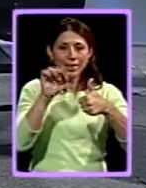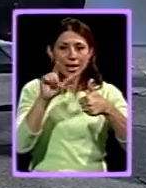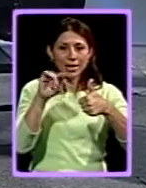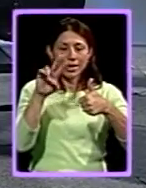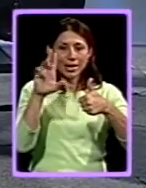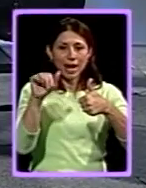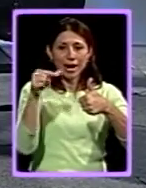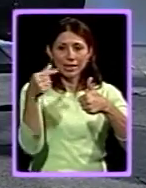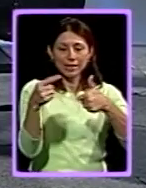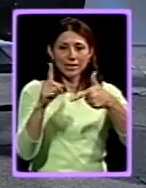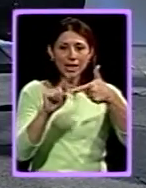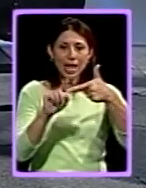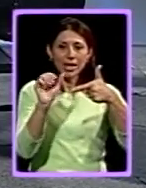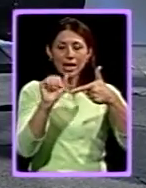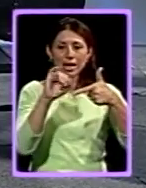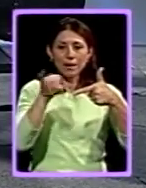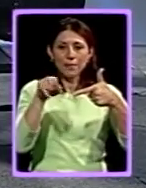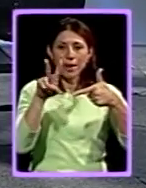Vargas, y